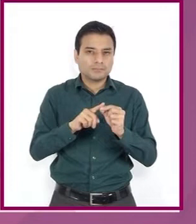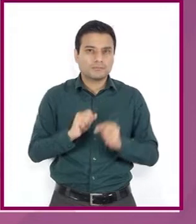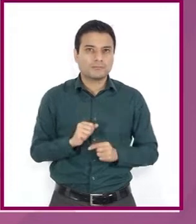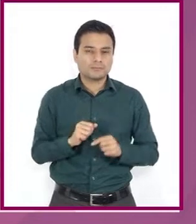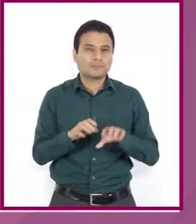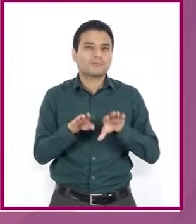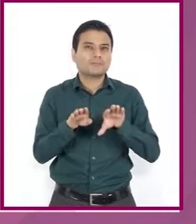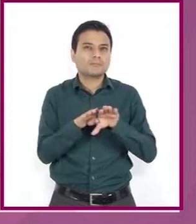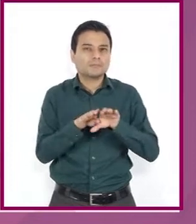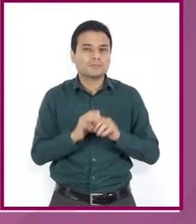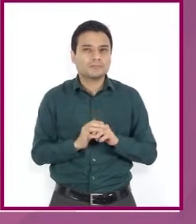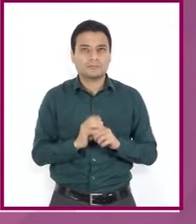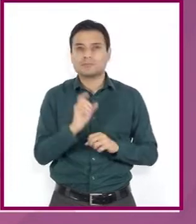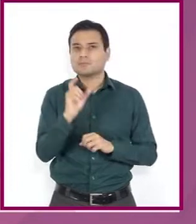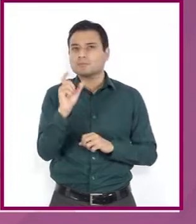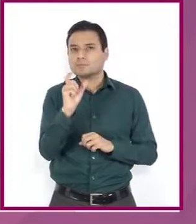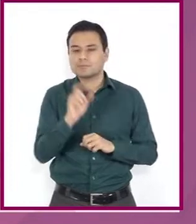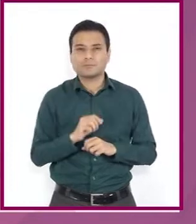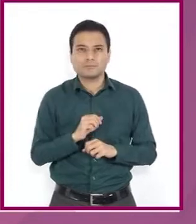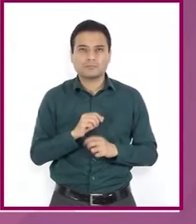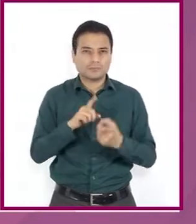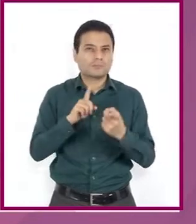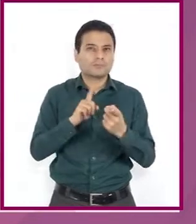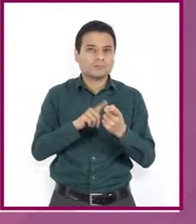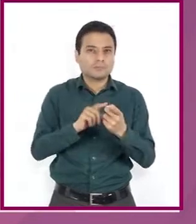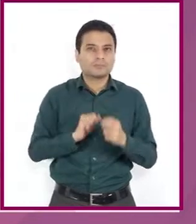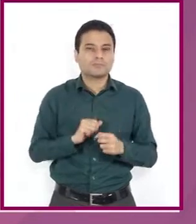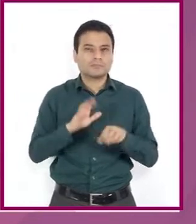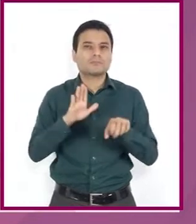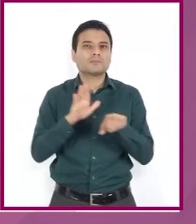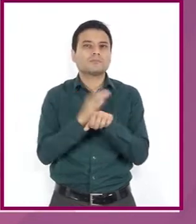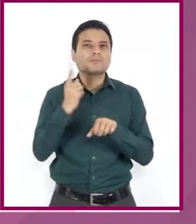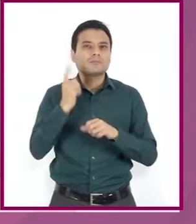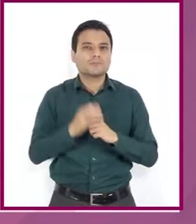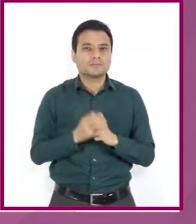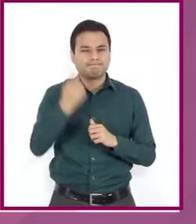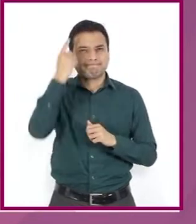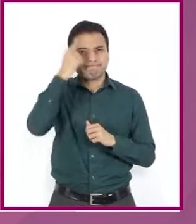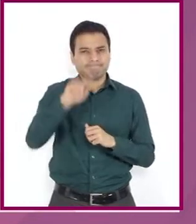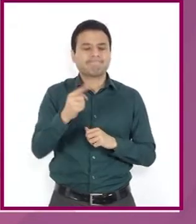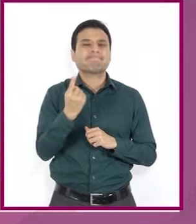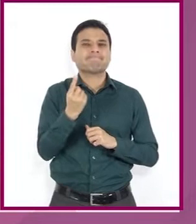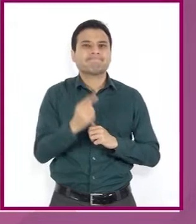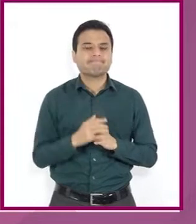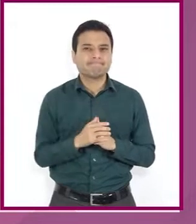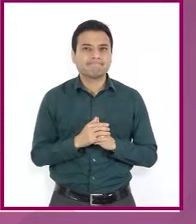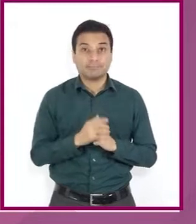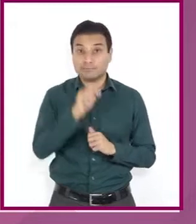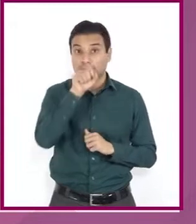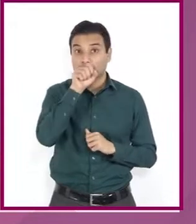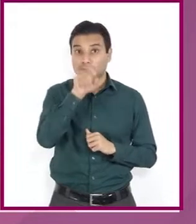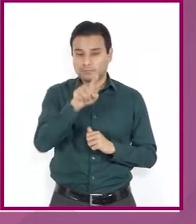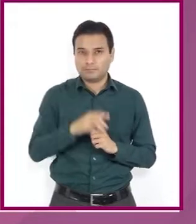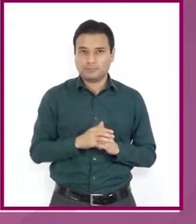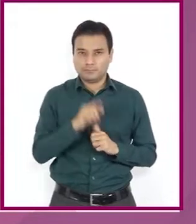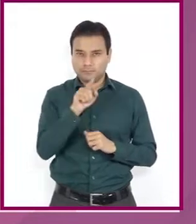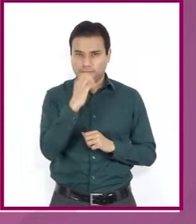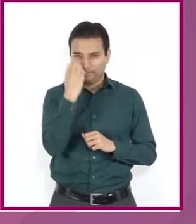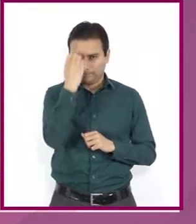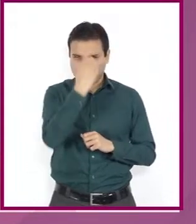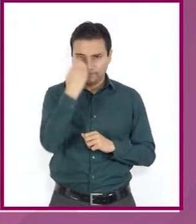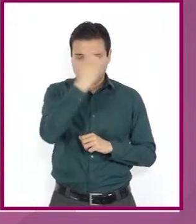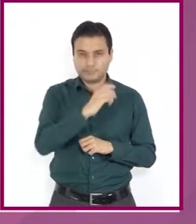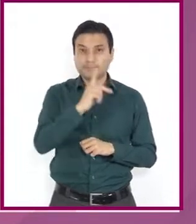¿cómo?, ¿cuándo?, ¿dónde?, ¿por qué? y ¿para qué? También ubiquen definiciones